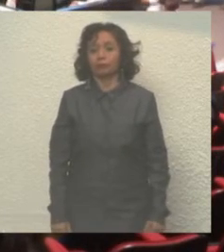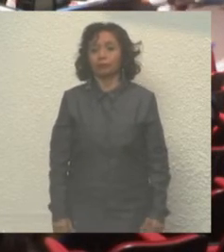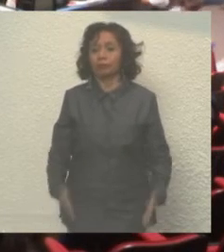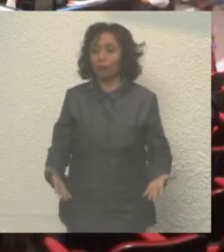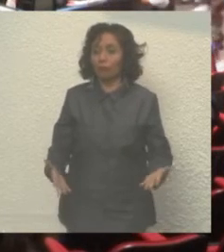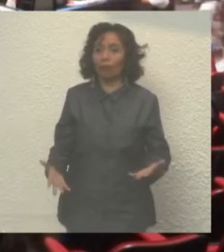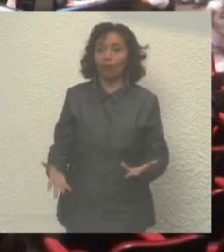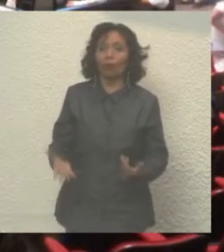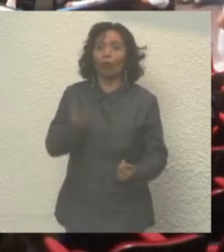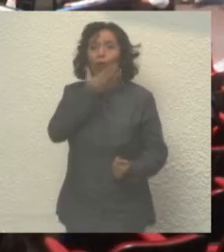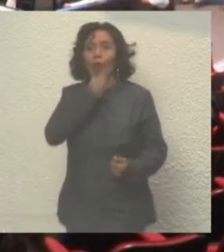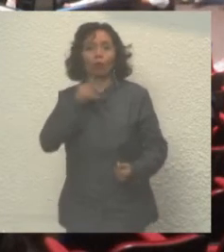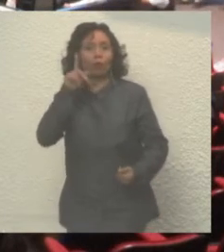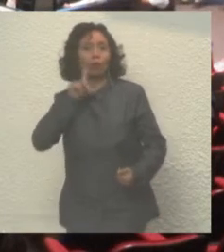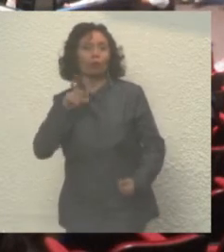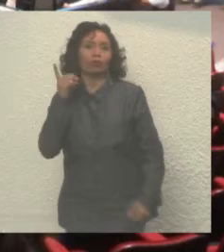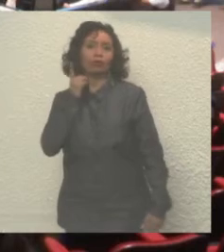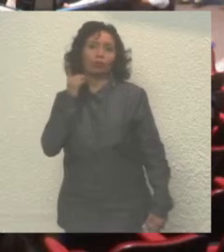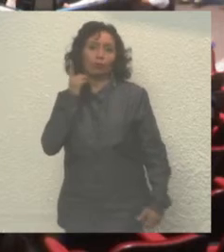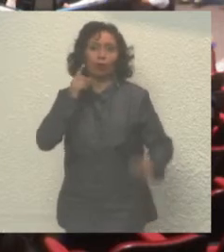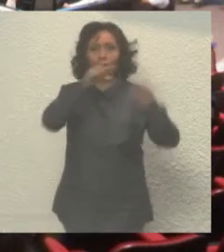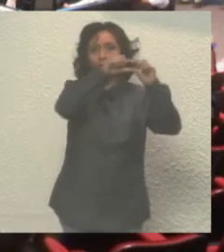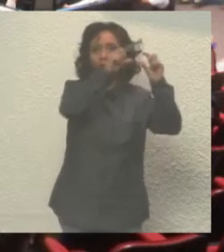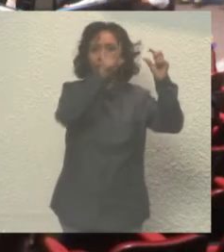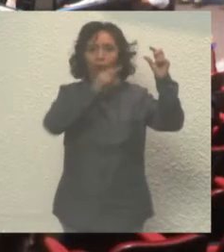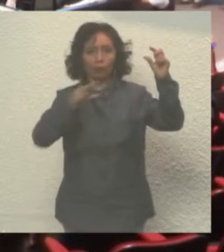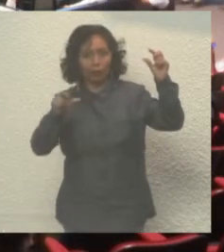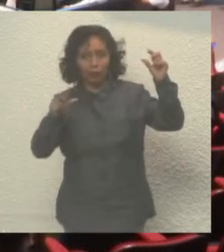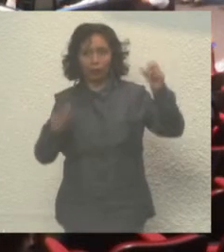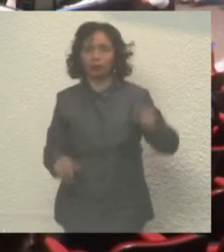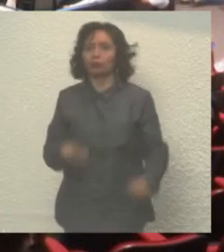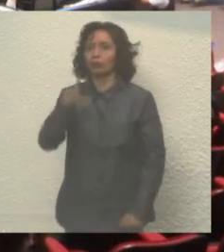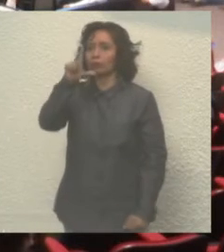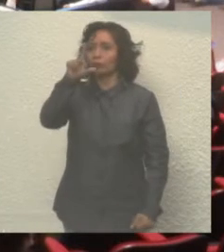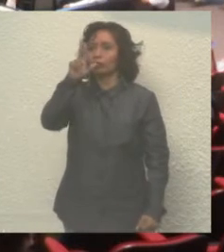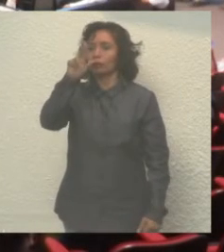Señores diputados y diputadas federales, señor diputado Don Luis Alegre.